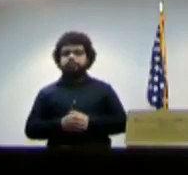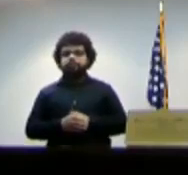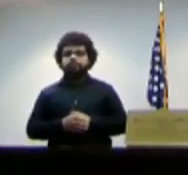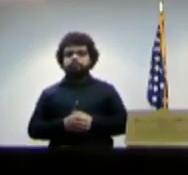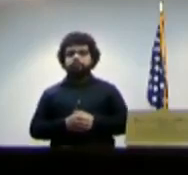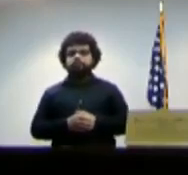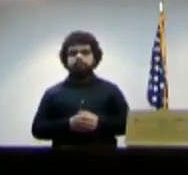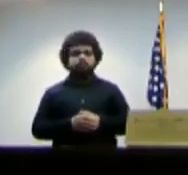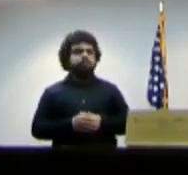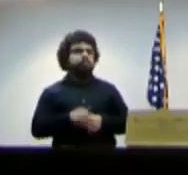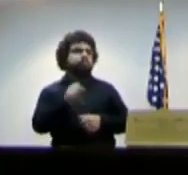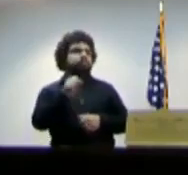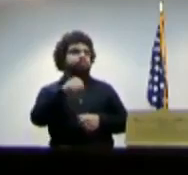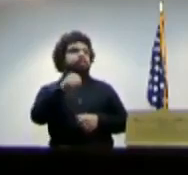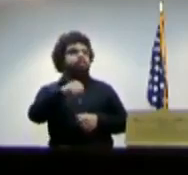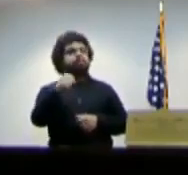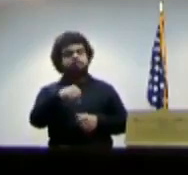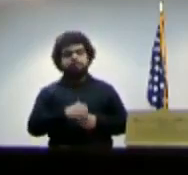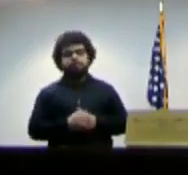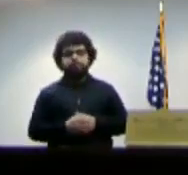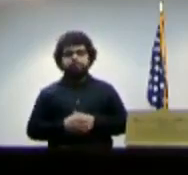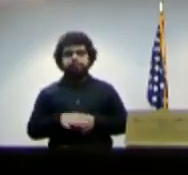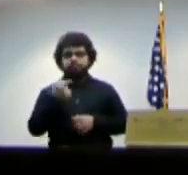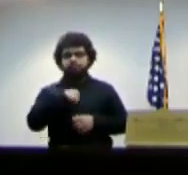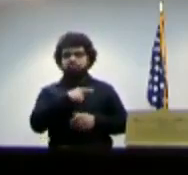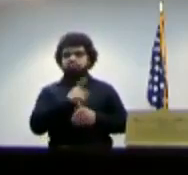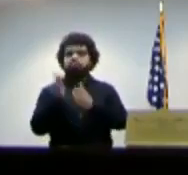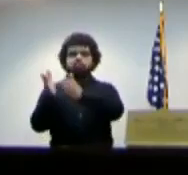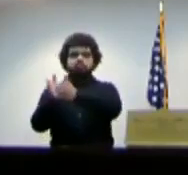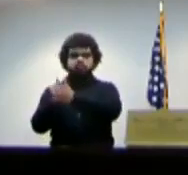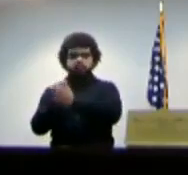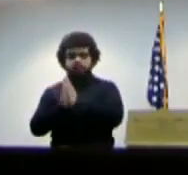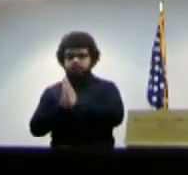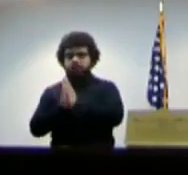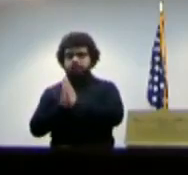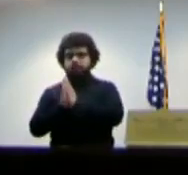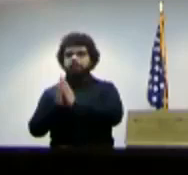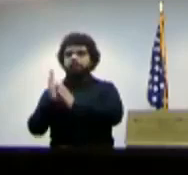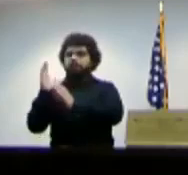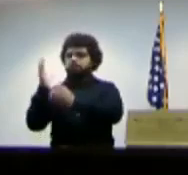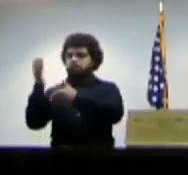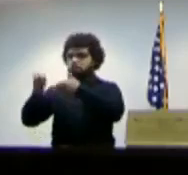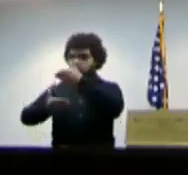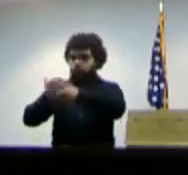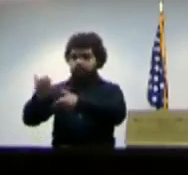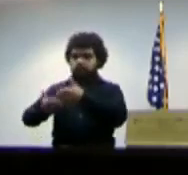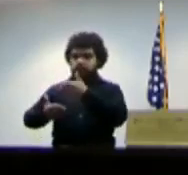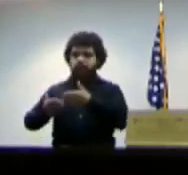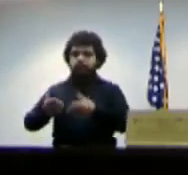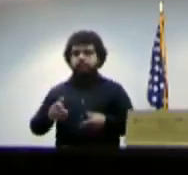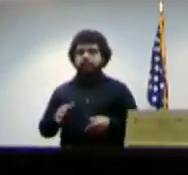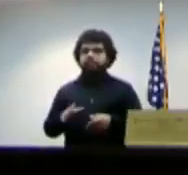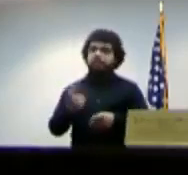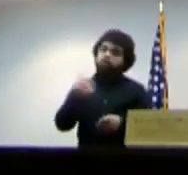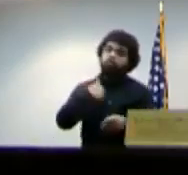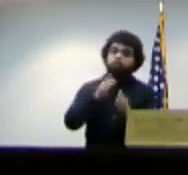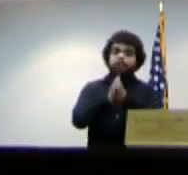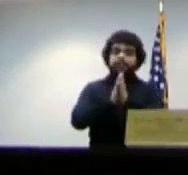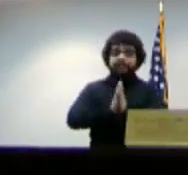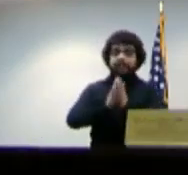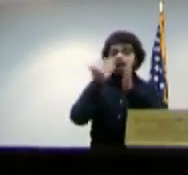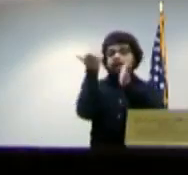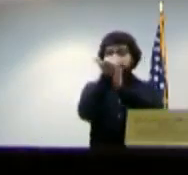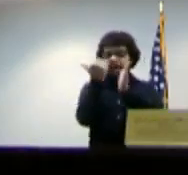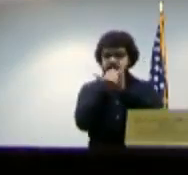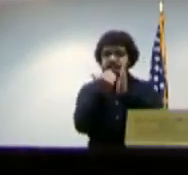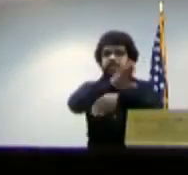Sí, sí. Nosotros solicitamos, coordinamos con ellos. O sea, que yo no le puedo pedir a usted, deme la lista de esas órdenes